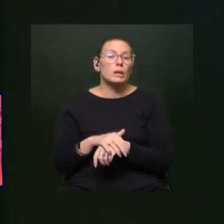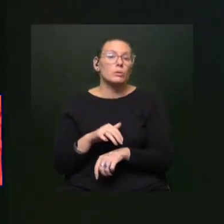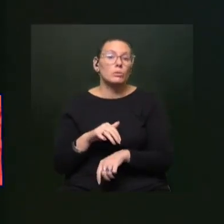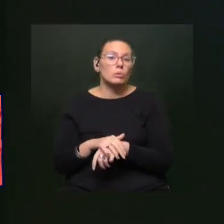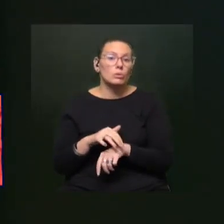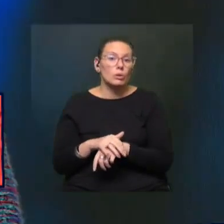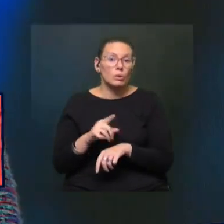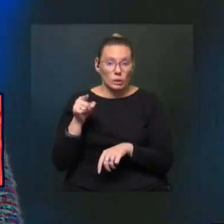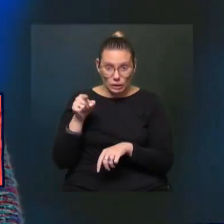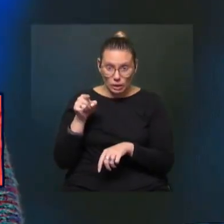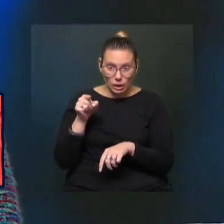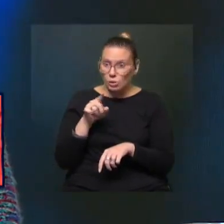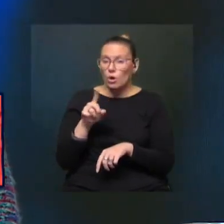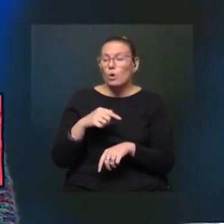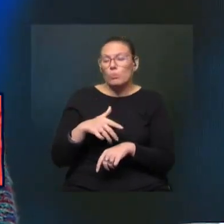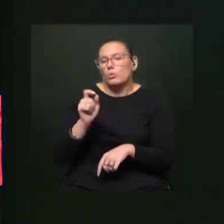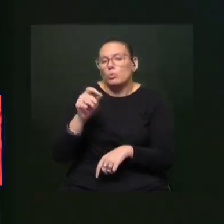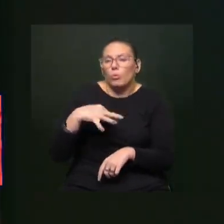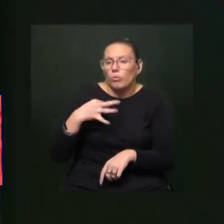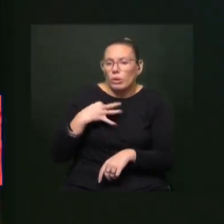esta obra decís